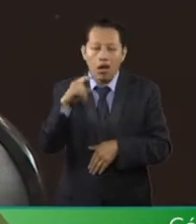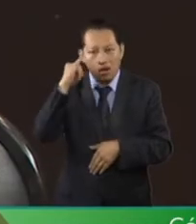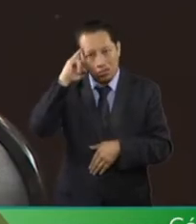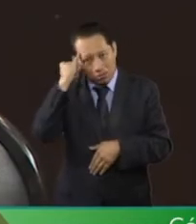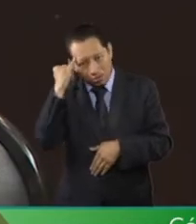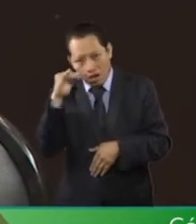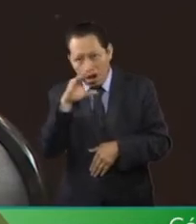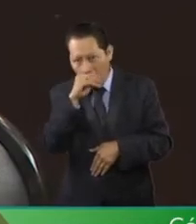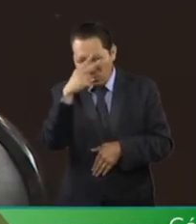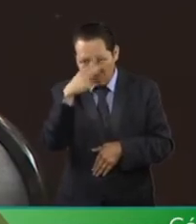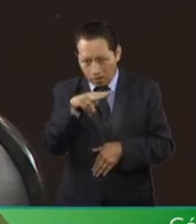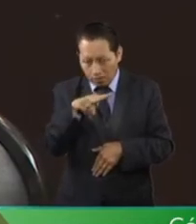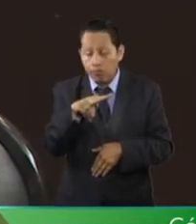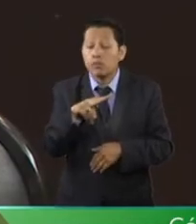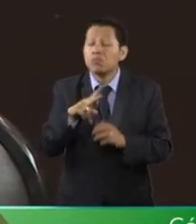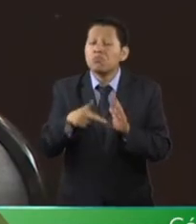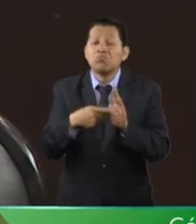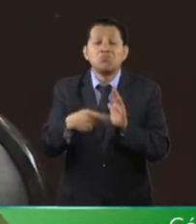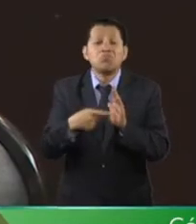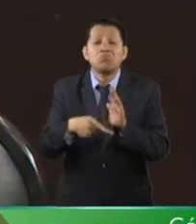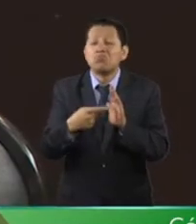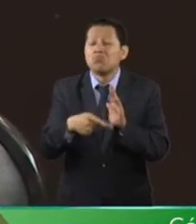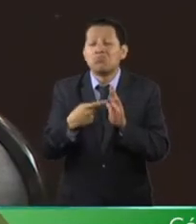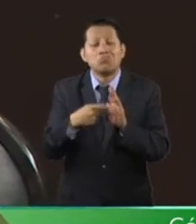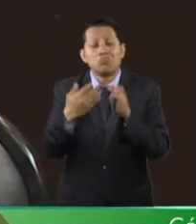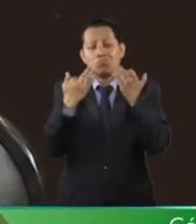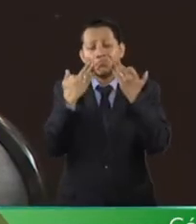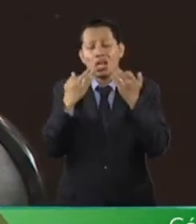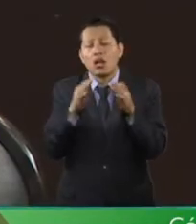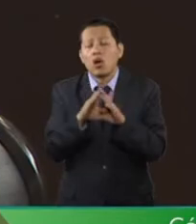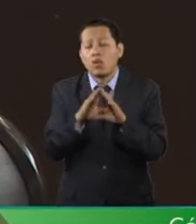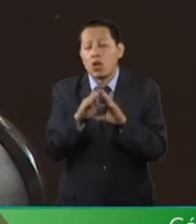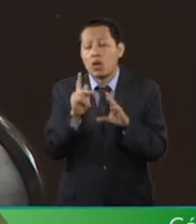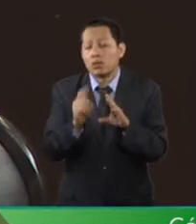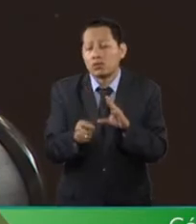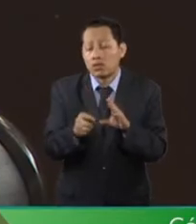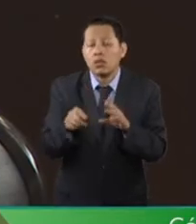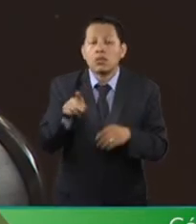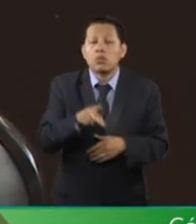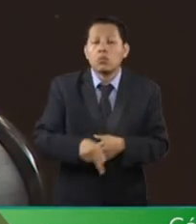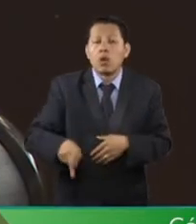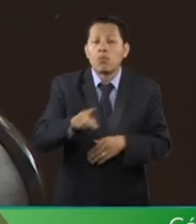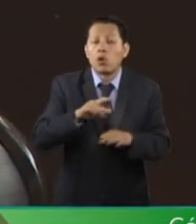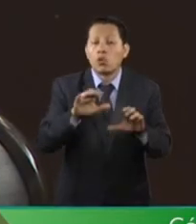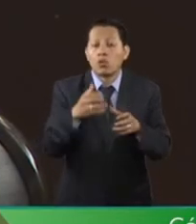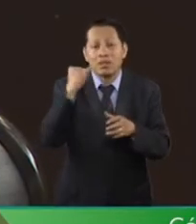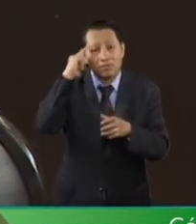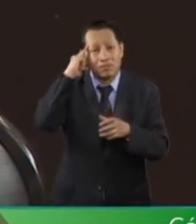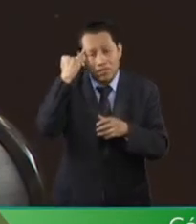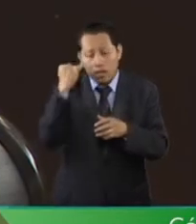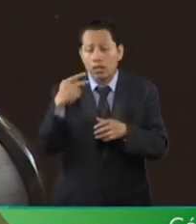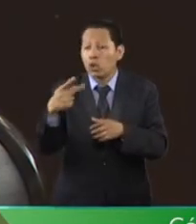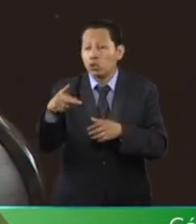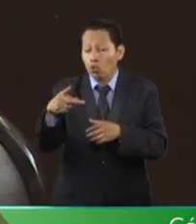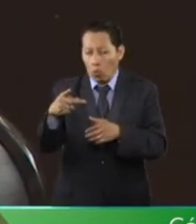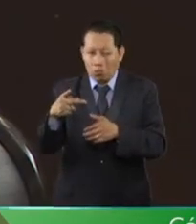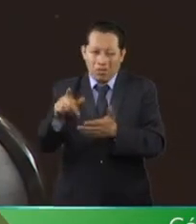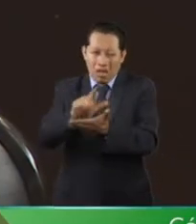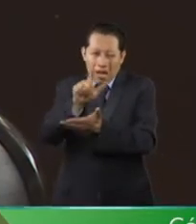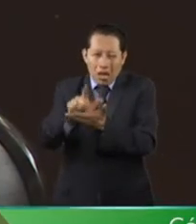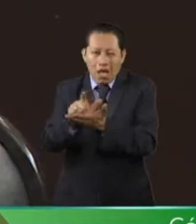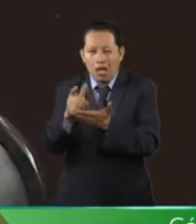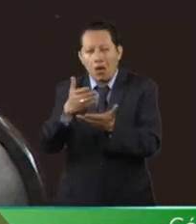afrodescendiente. Una y otra vez seguimos sin respetar la autodeterminación de los pueblos y esta nueva reforma, si bien